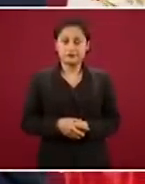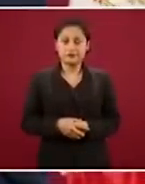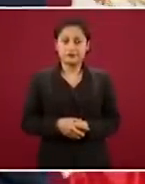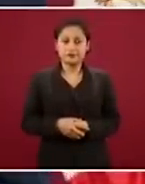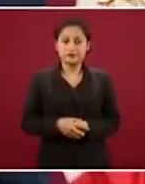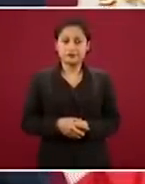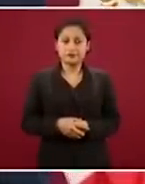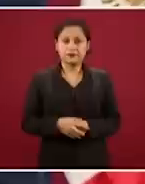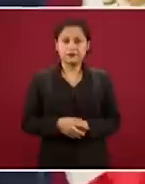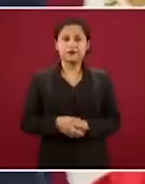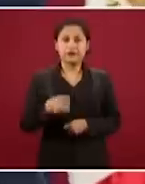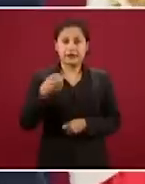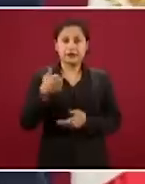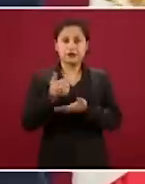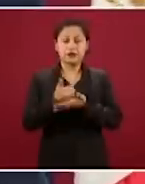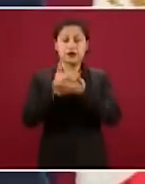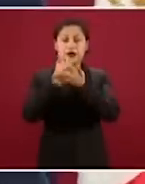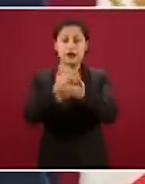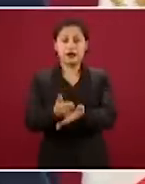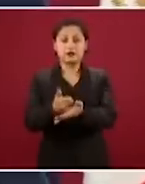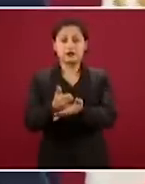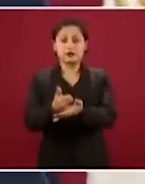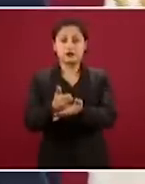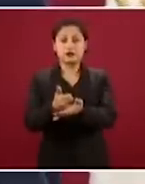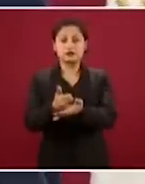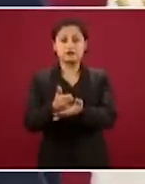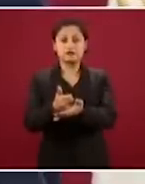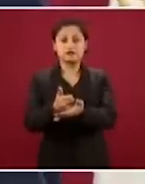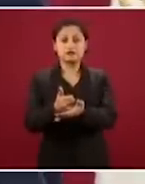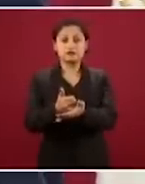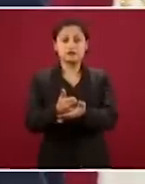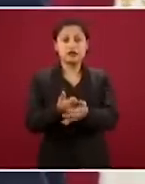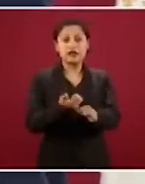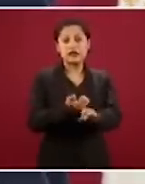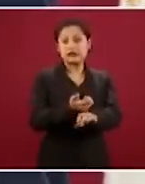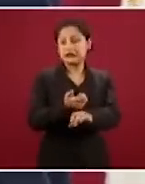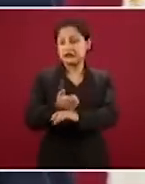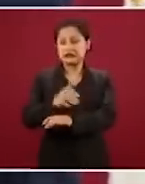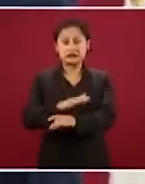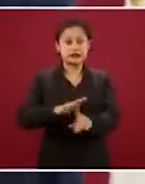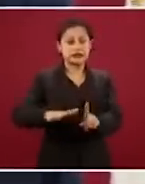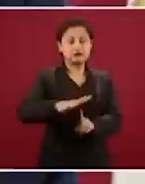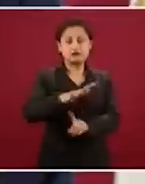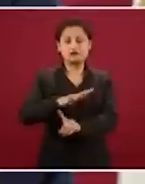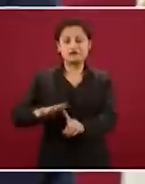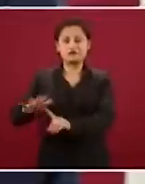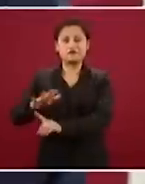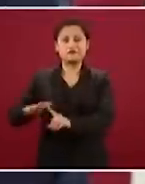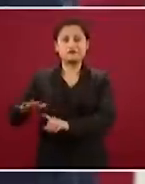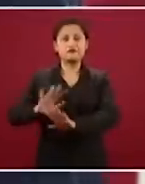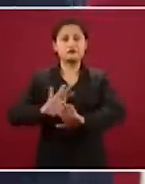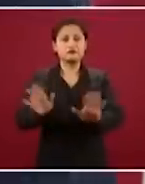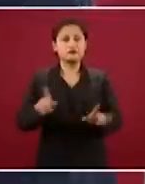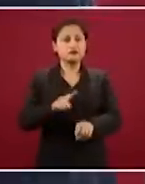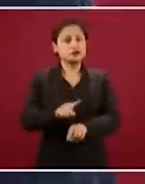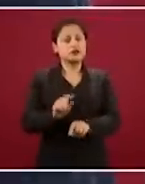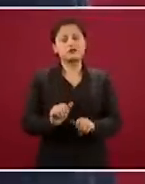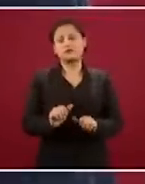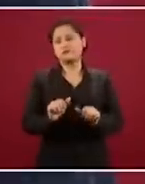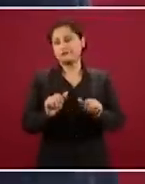Garantizando la tranquilidad en las distintas regiones del país. Desde luego, todavía nos